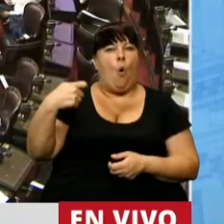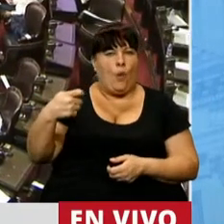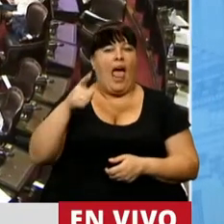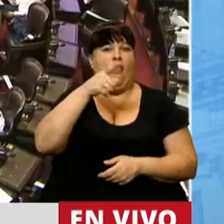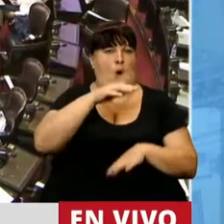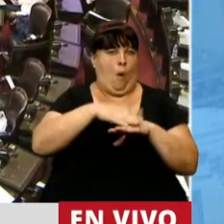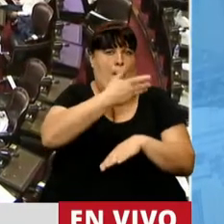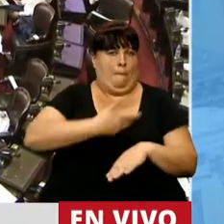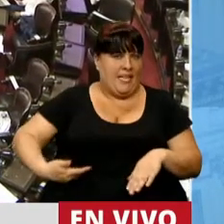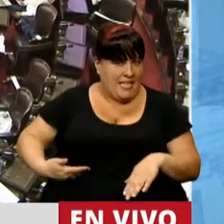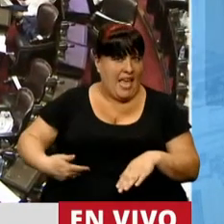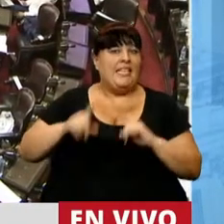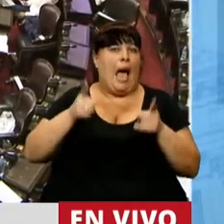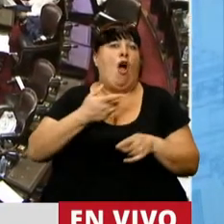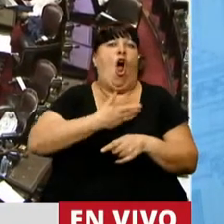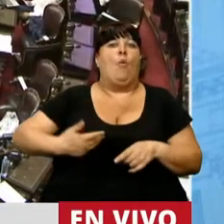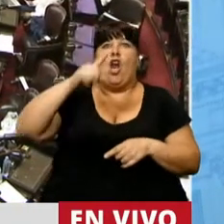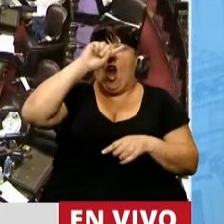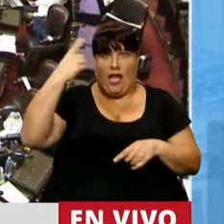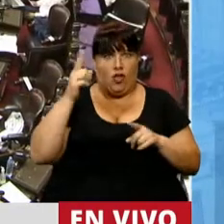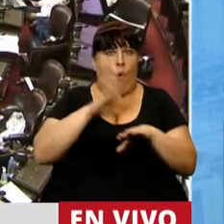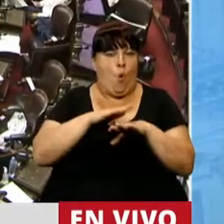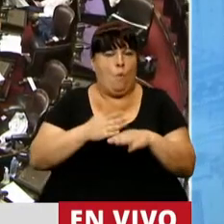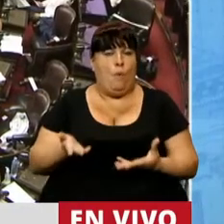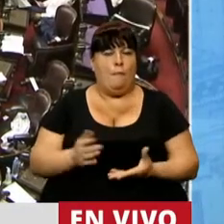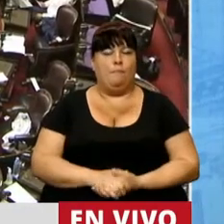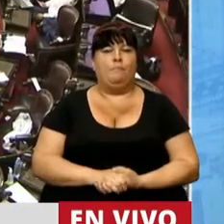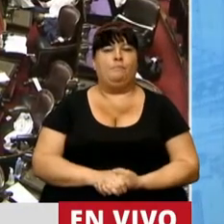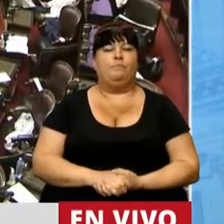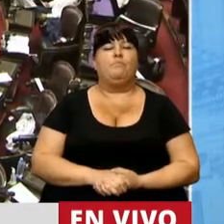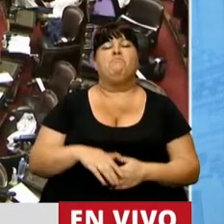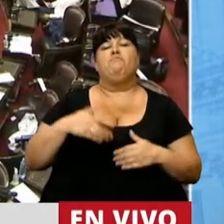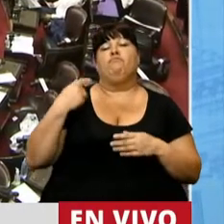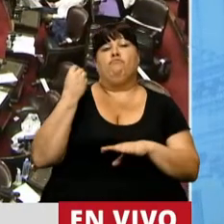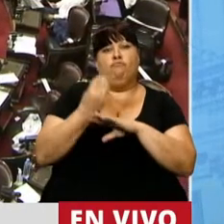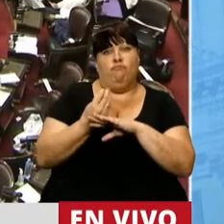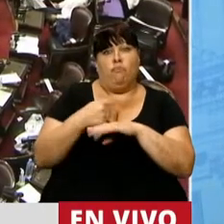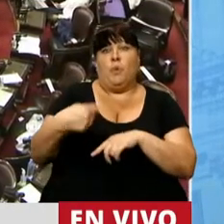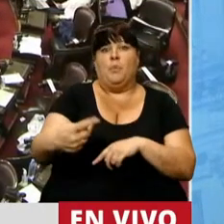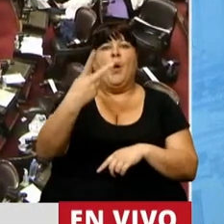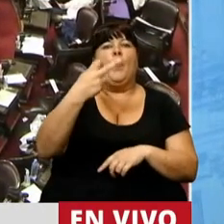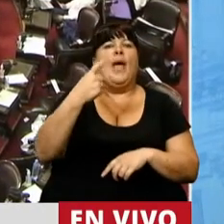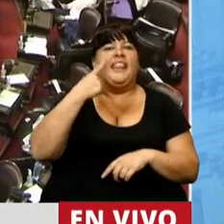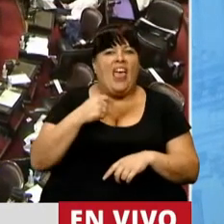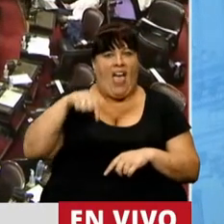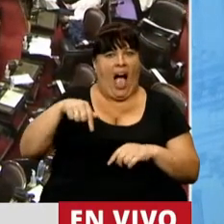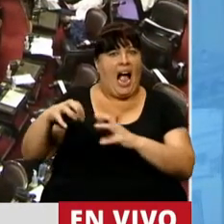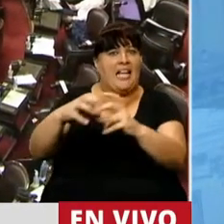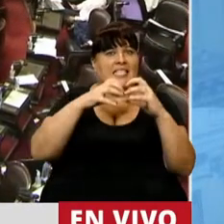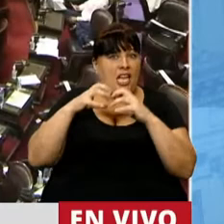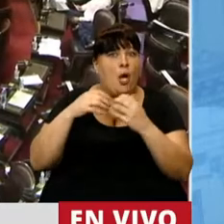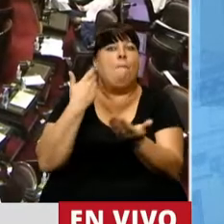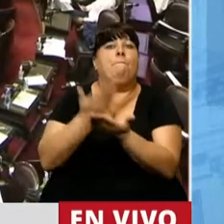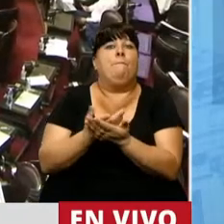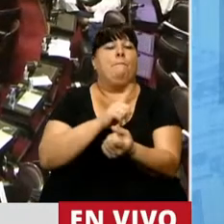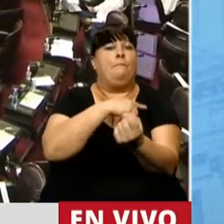parte del presidente y por parte del gobierno nacional. A los 20 días solamente de haber asumido, tratamos aquí, enviado